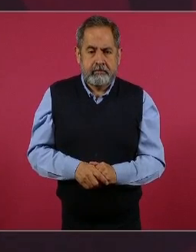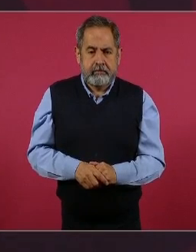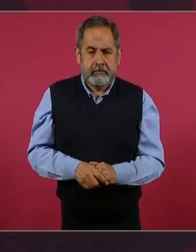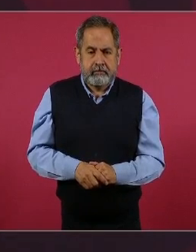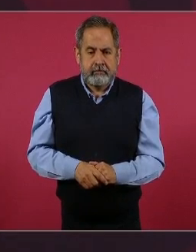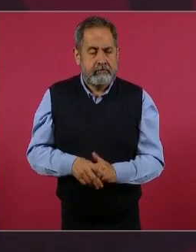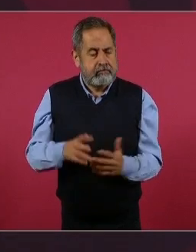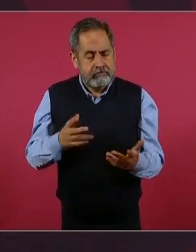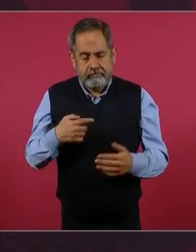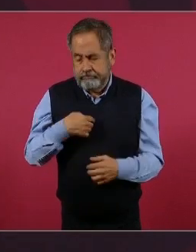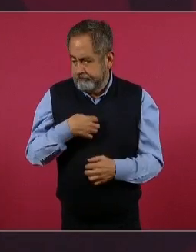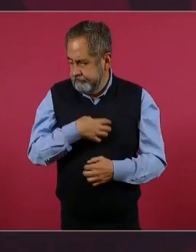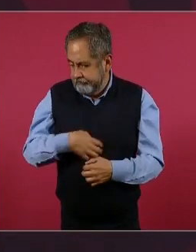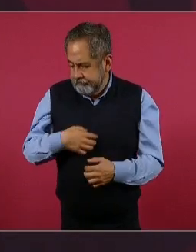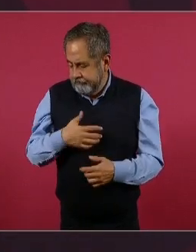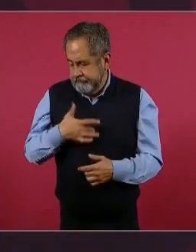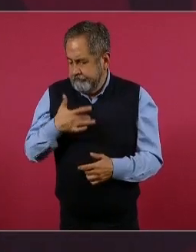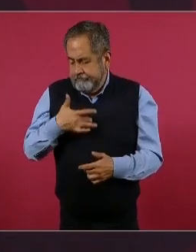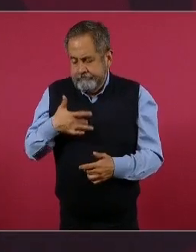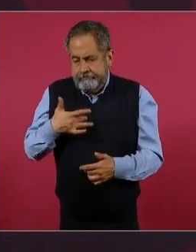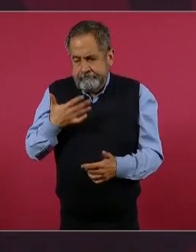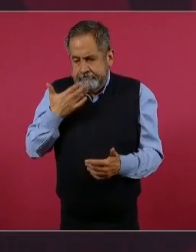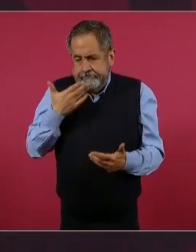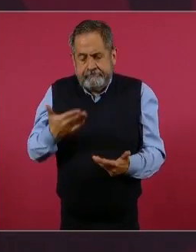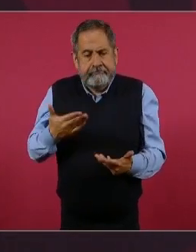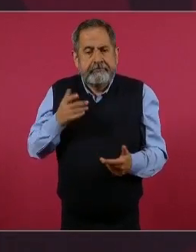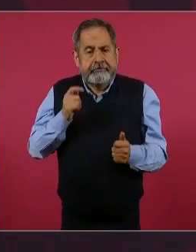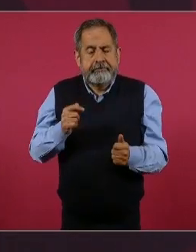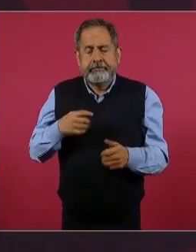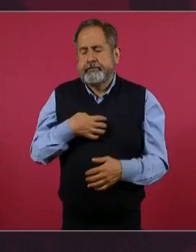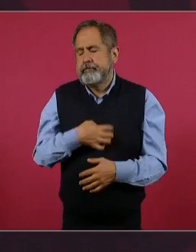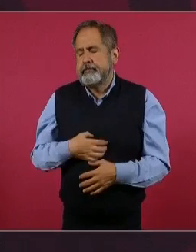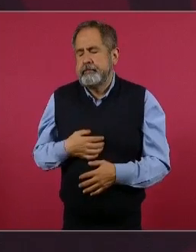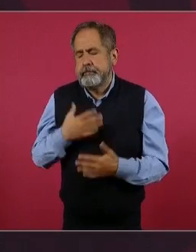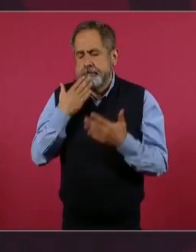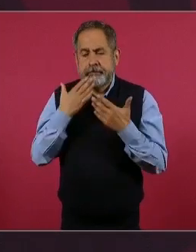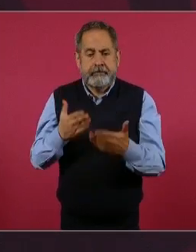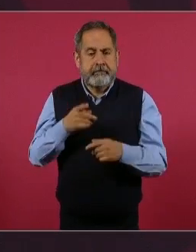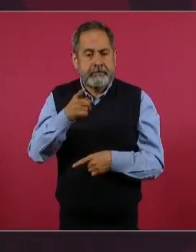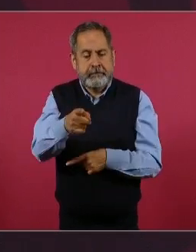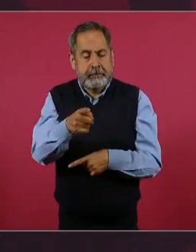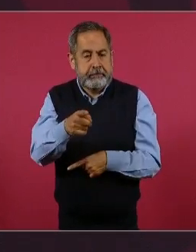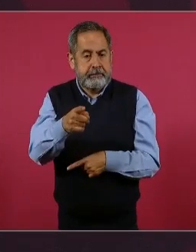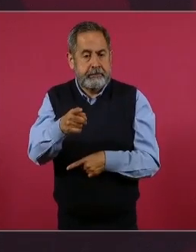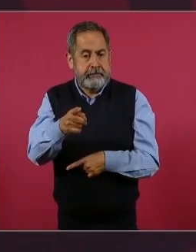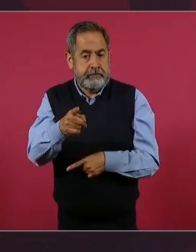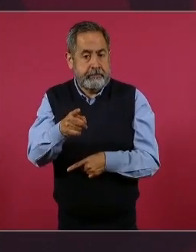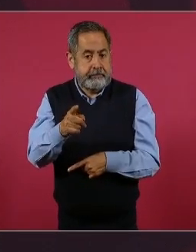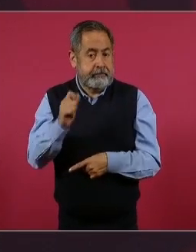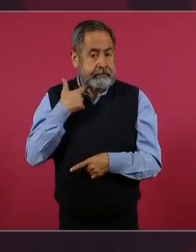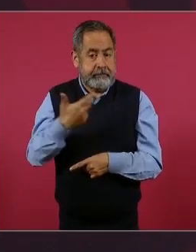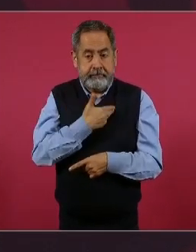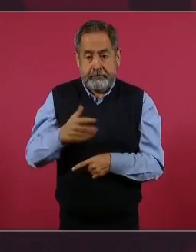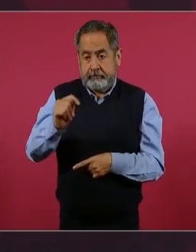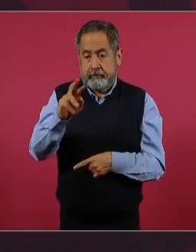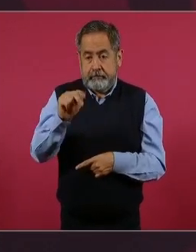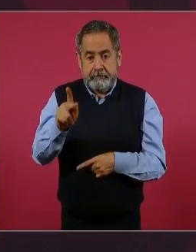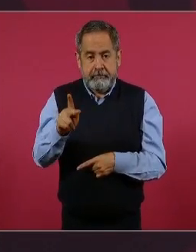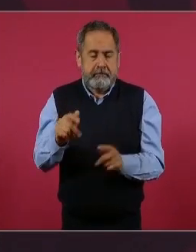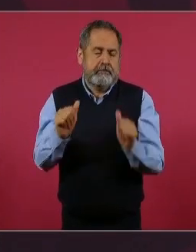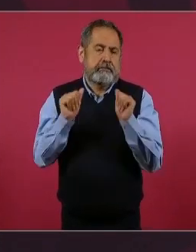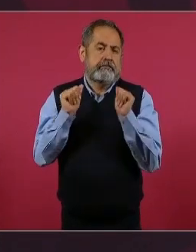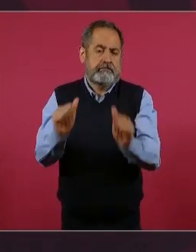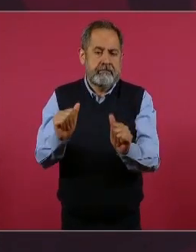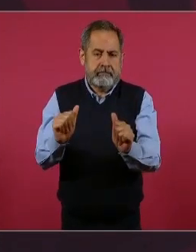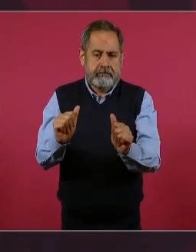complace, nos satisface, nos sentimos bien de que no le haya pasado nada al